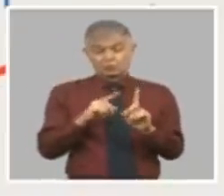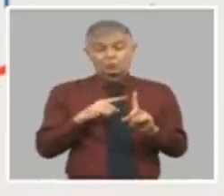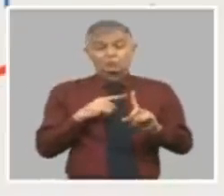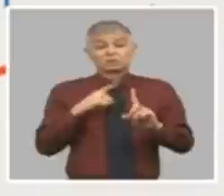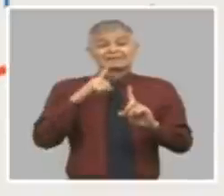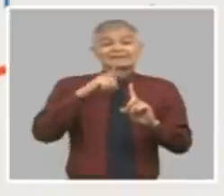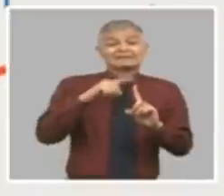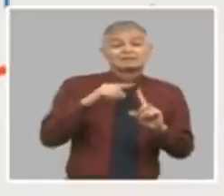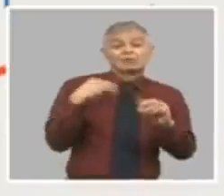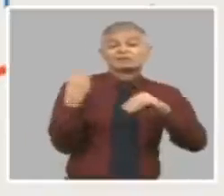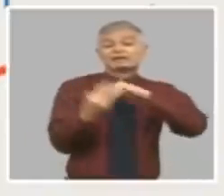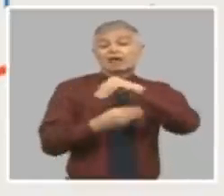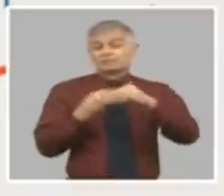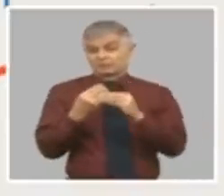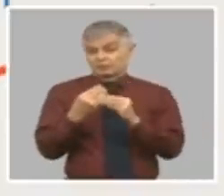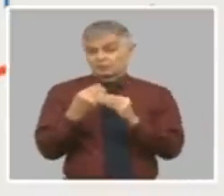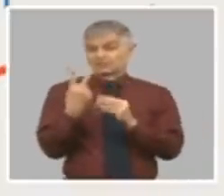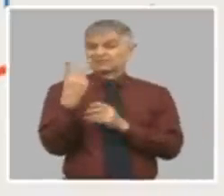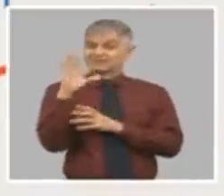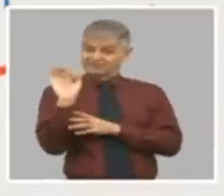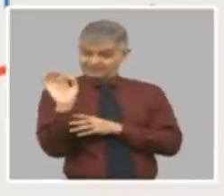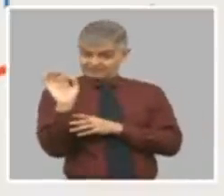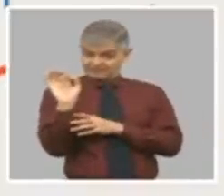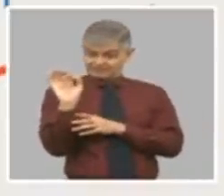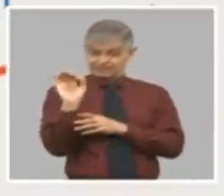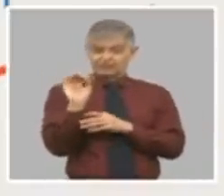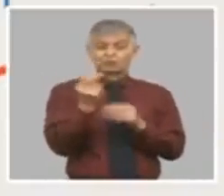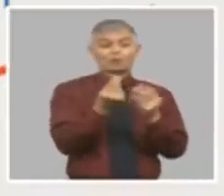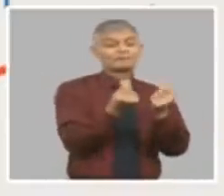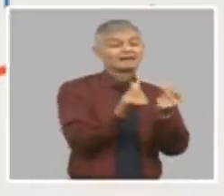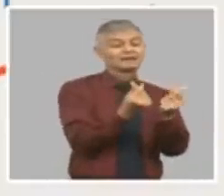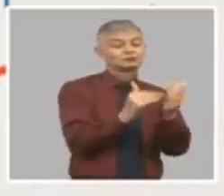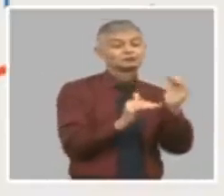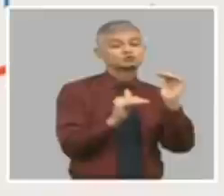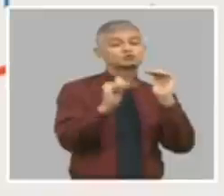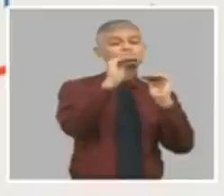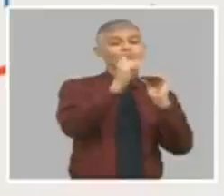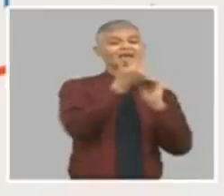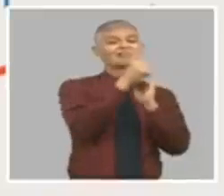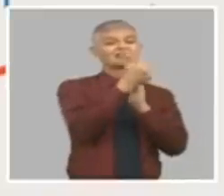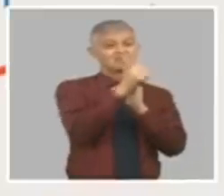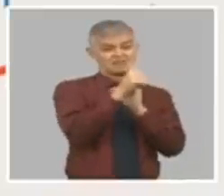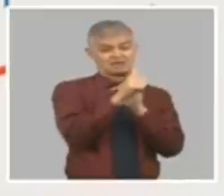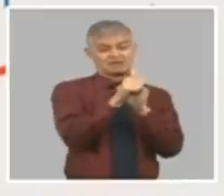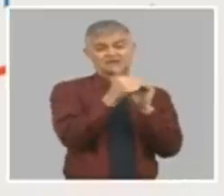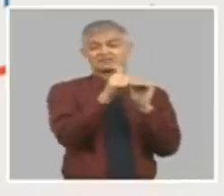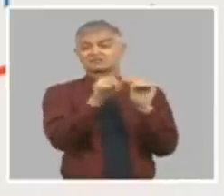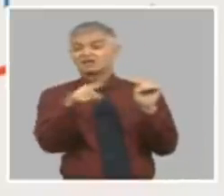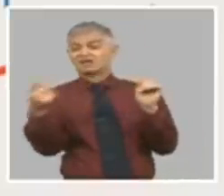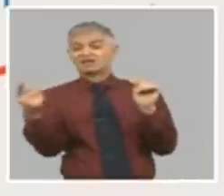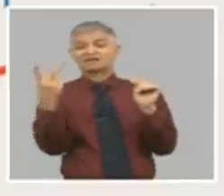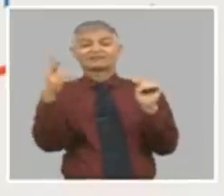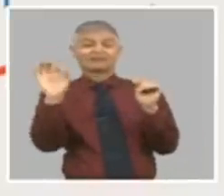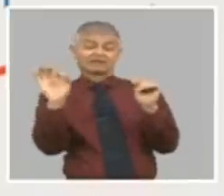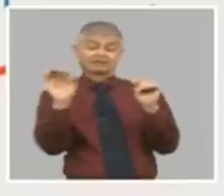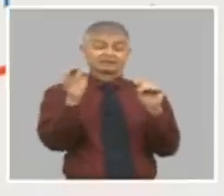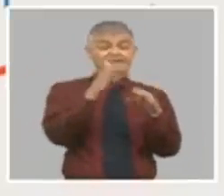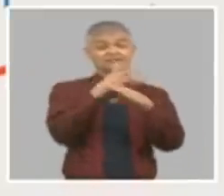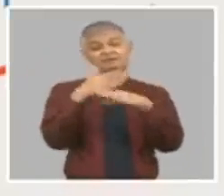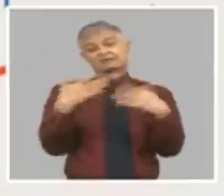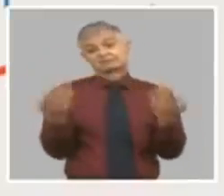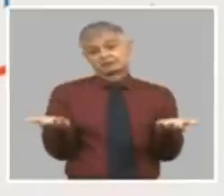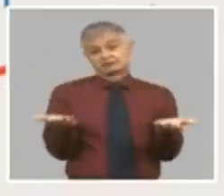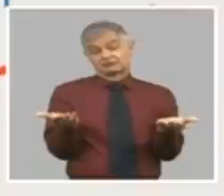cambio de 20 y los precios en la economía suben 10, la diferencia entre 10 y 20, dicho en buen